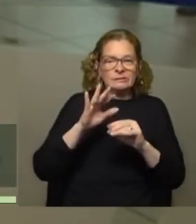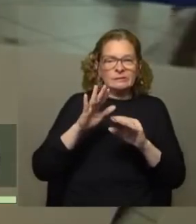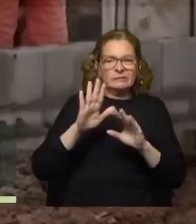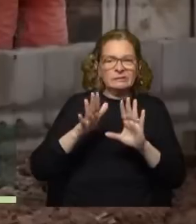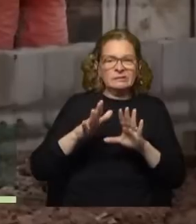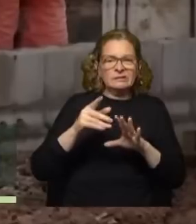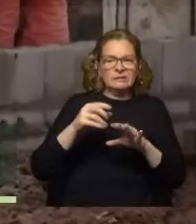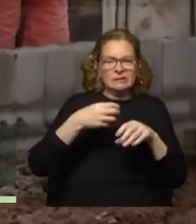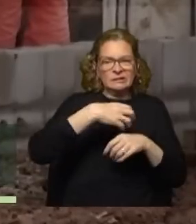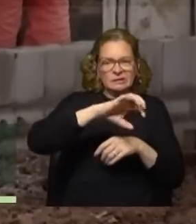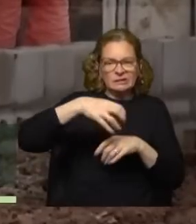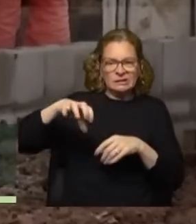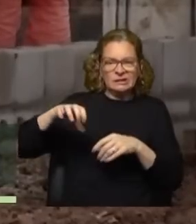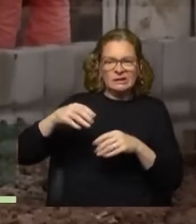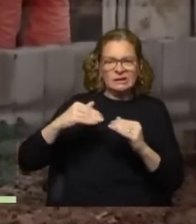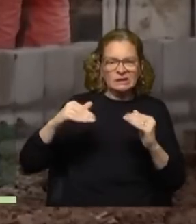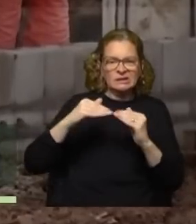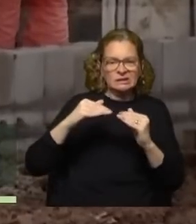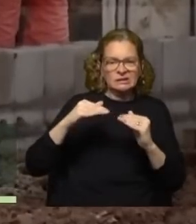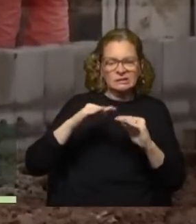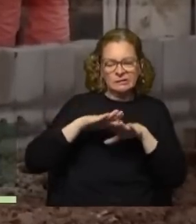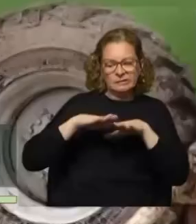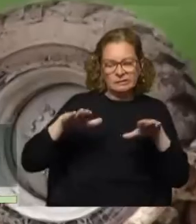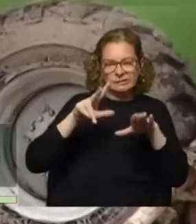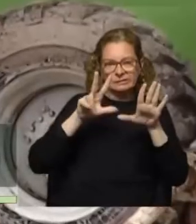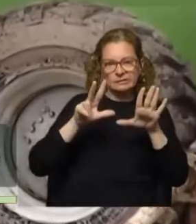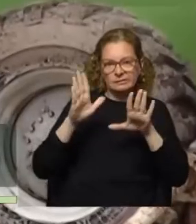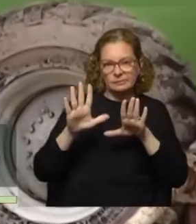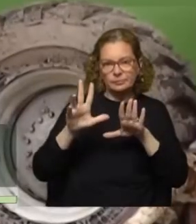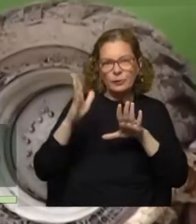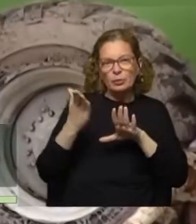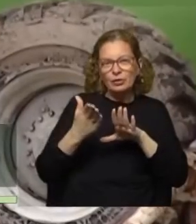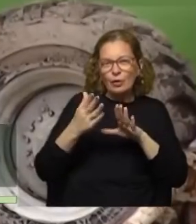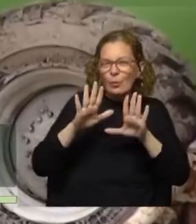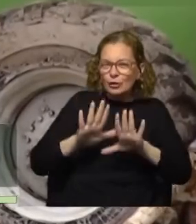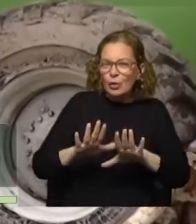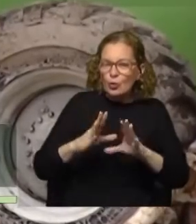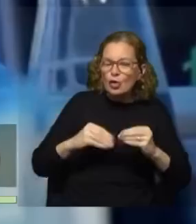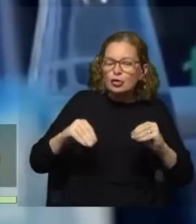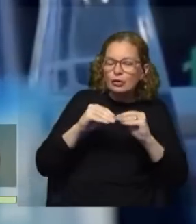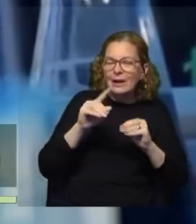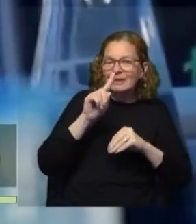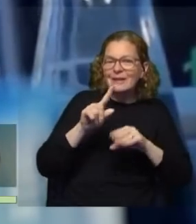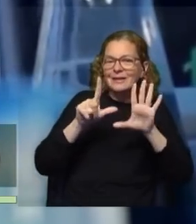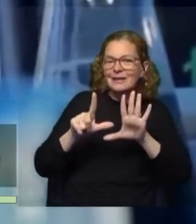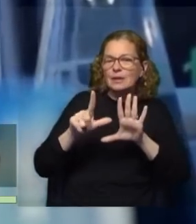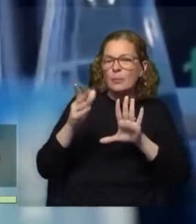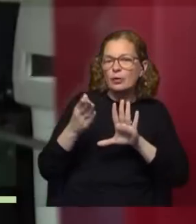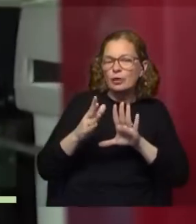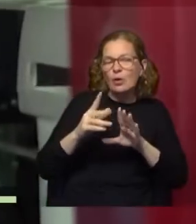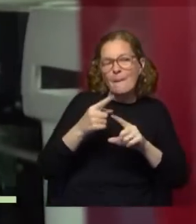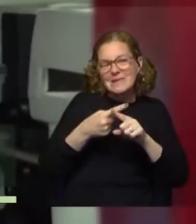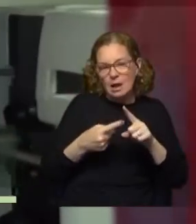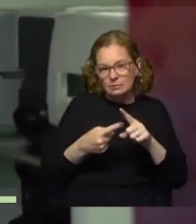parciales la distribución entre ambos sigue estabilizadas ya que 83% corresponde al seguro de paro total y 17% al